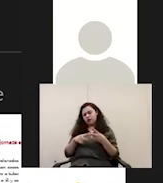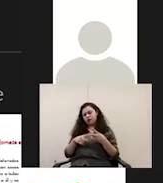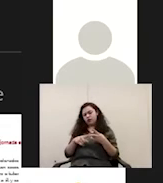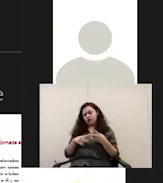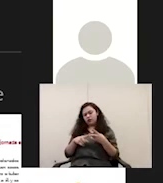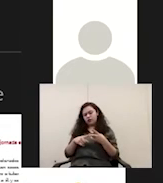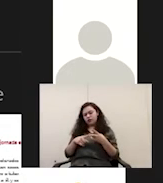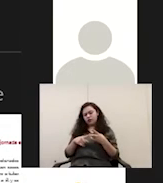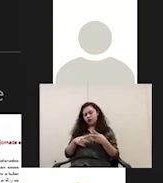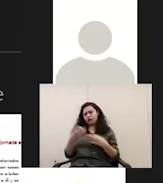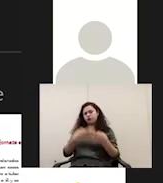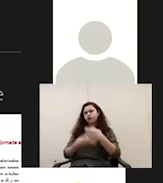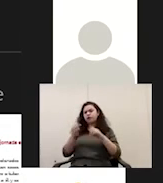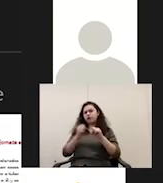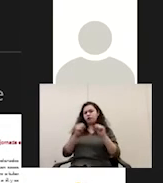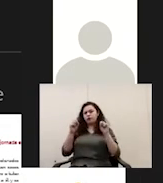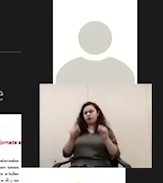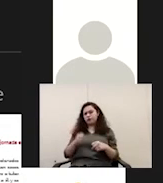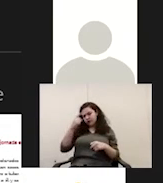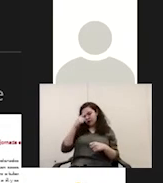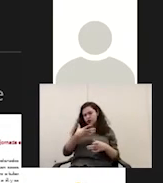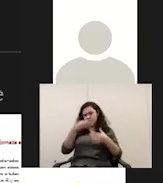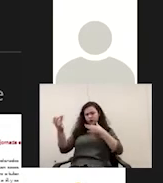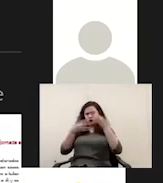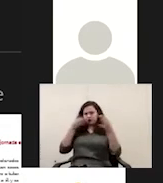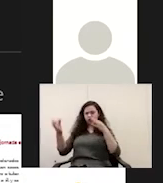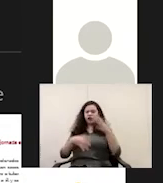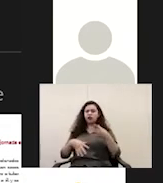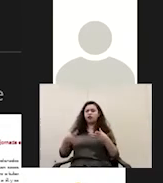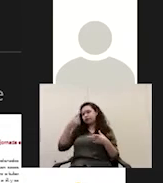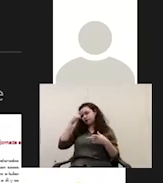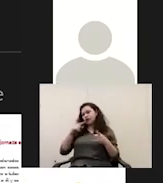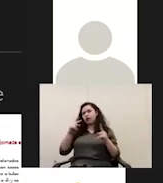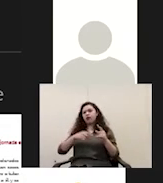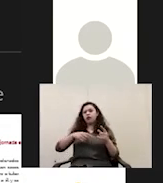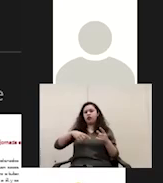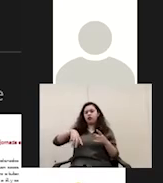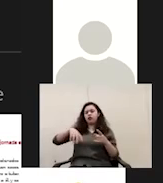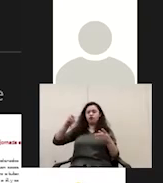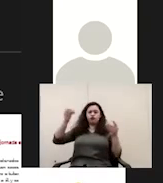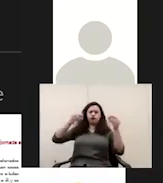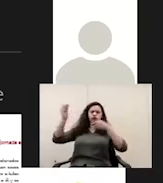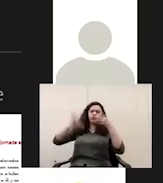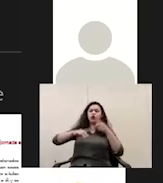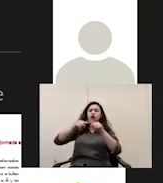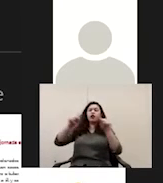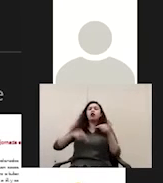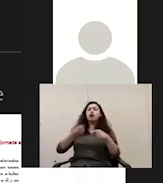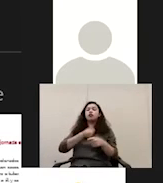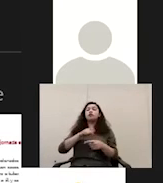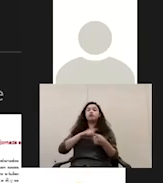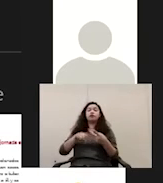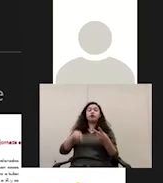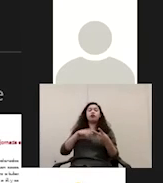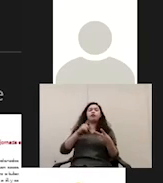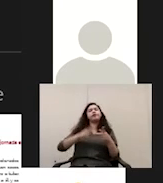todo el sistema de aspersión que tenían esas cabinas. Entonces, ni el tapete sanitario, ni tampoco la desinfección